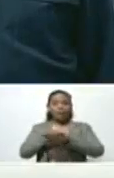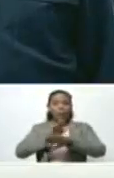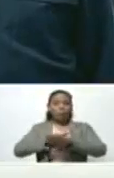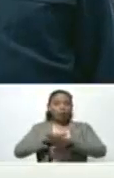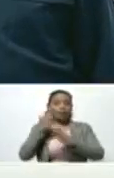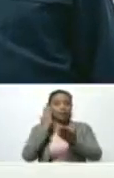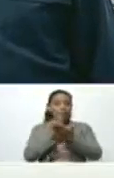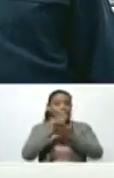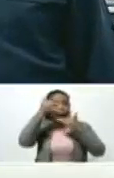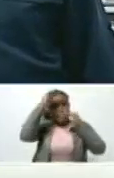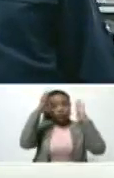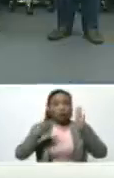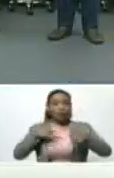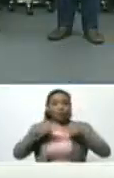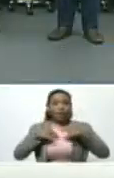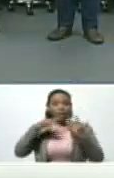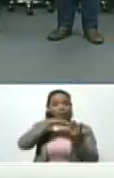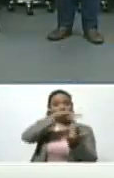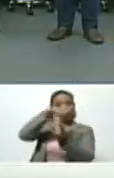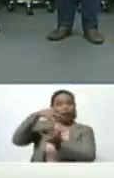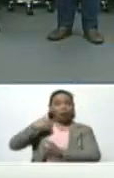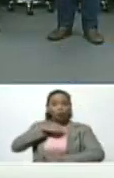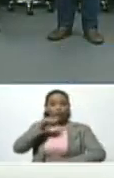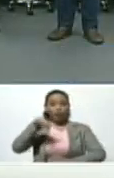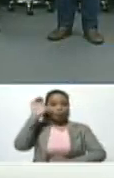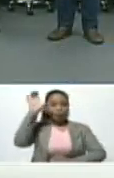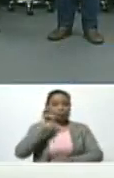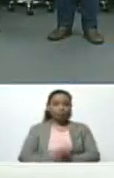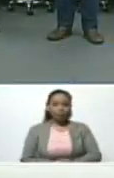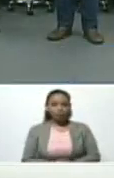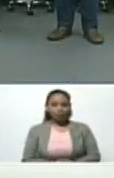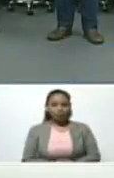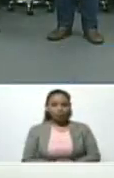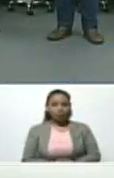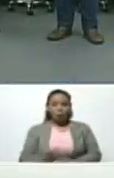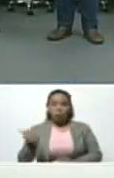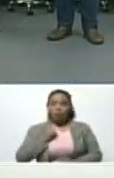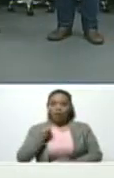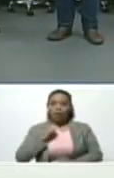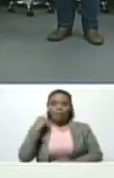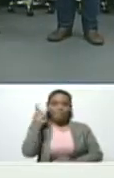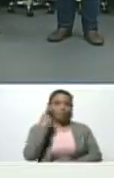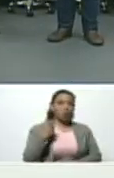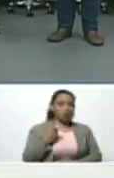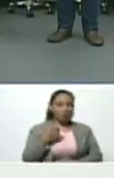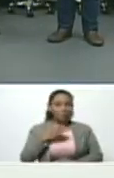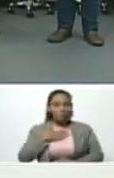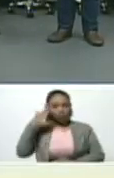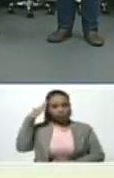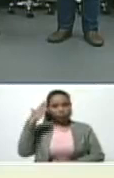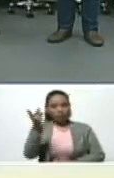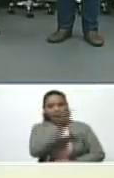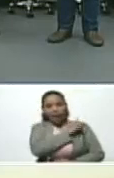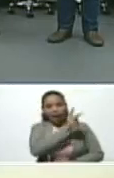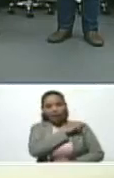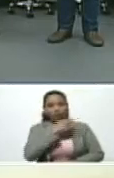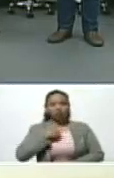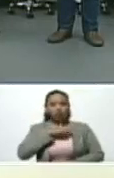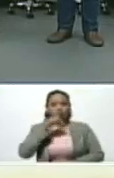muy atenta de las actividades espaciales en nuestro país. Cualquier pregunta, mi comandante en jefe,